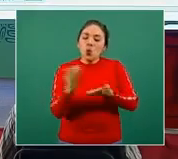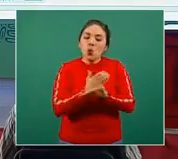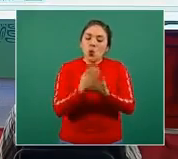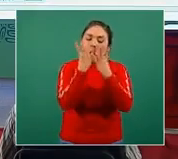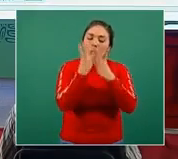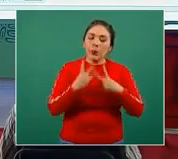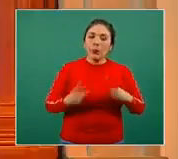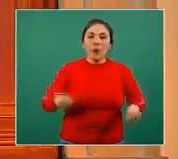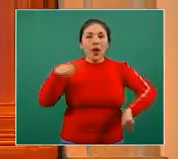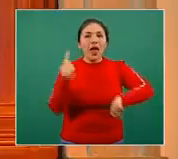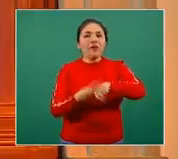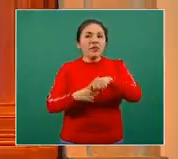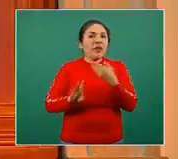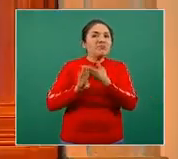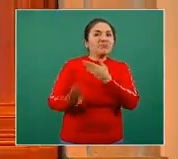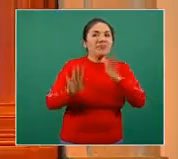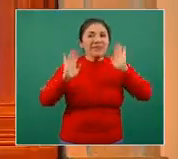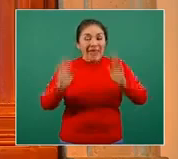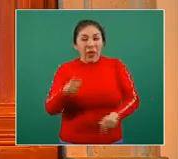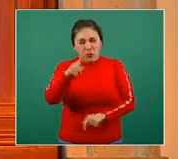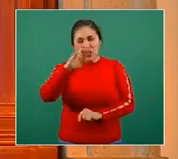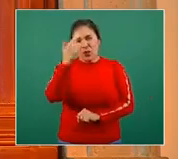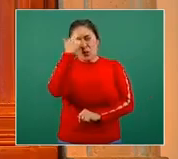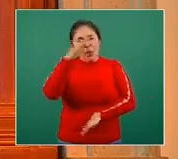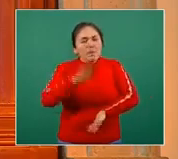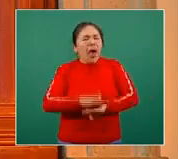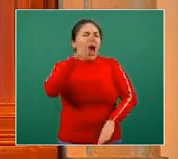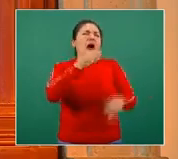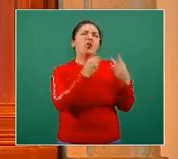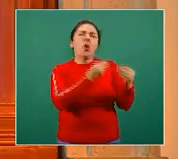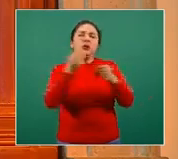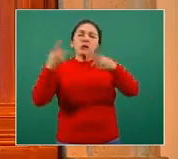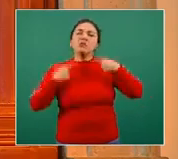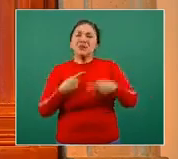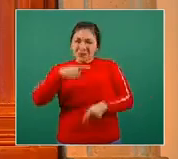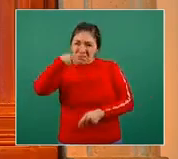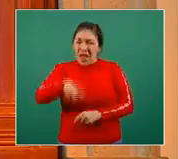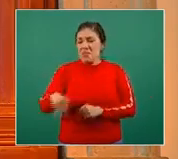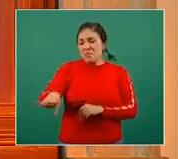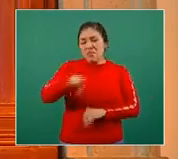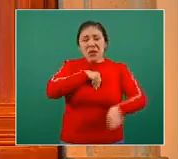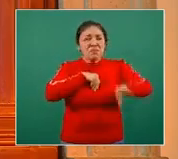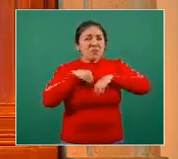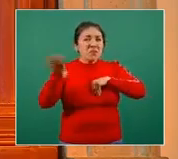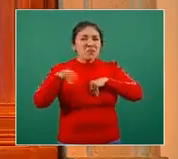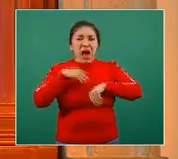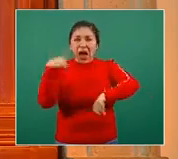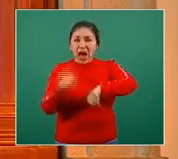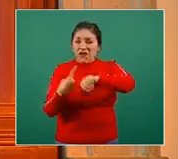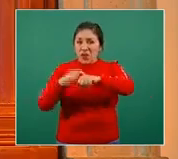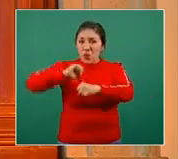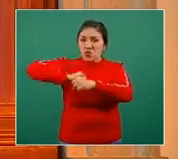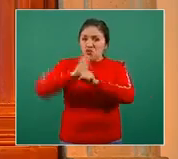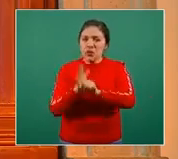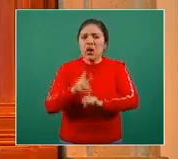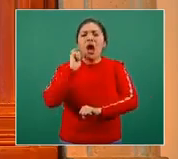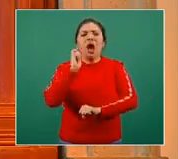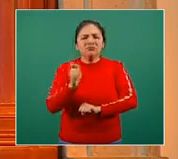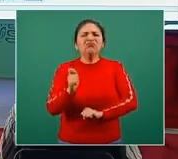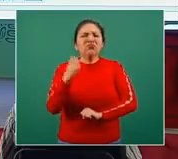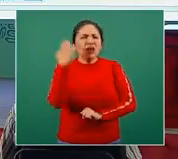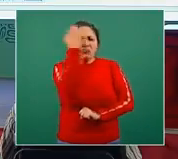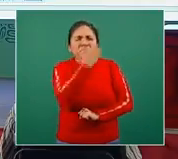Recordemos que la gran mayoría de personas que se infectan y enferman de COVID tienen manifestaciones